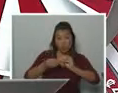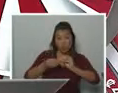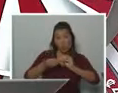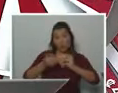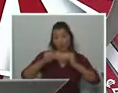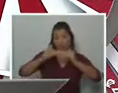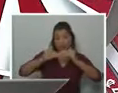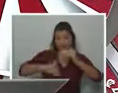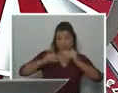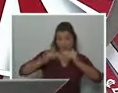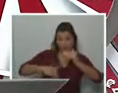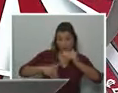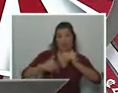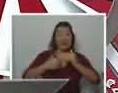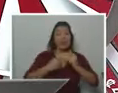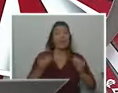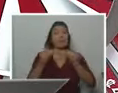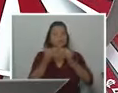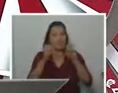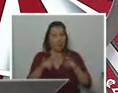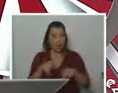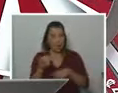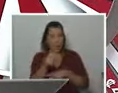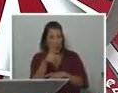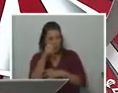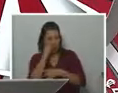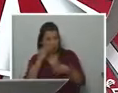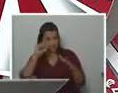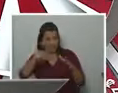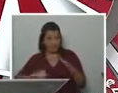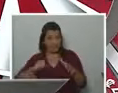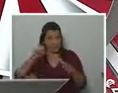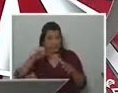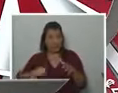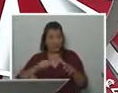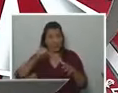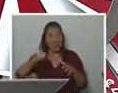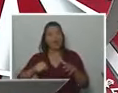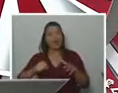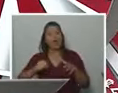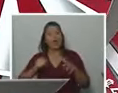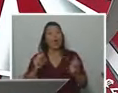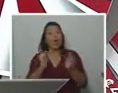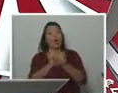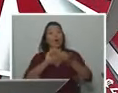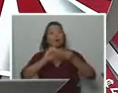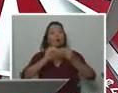posibilidad también, como ayer, que había sorteo de números bajos. Y